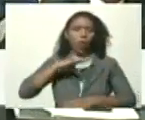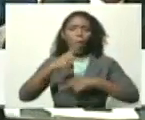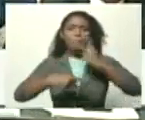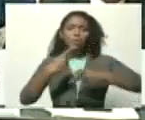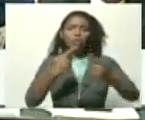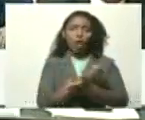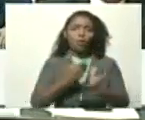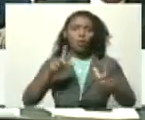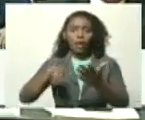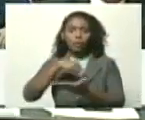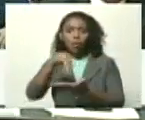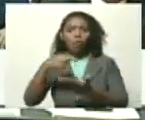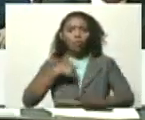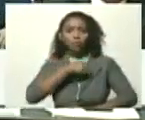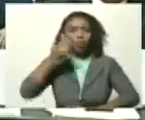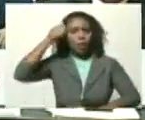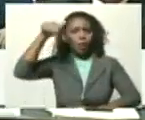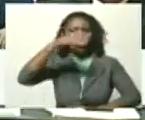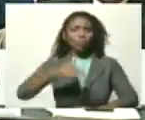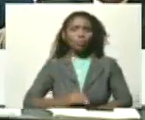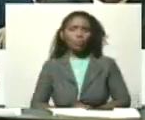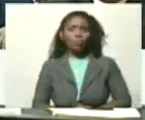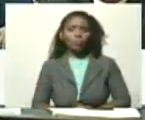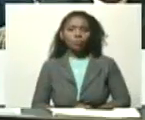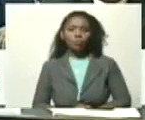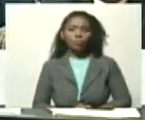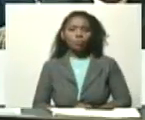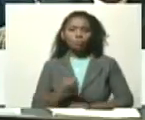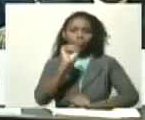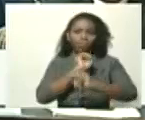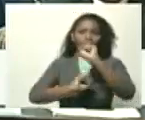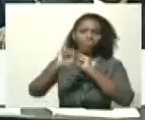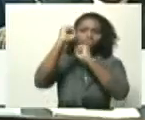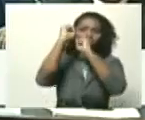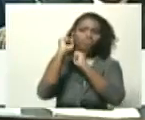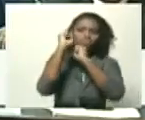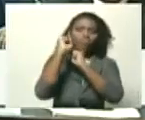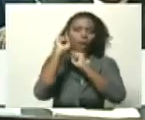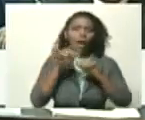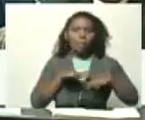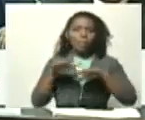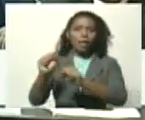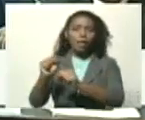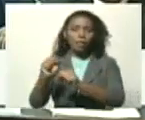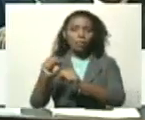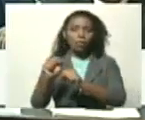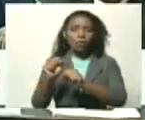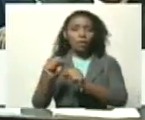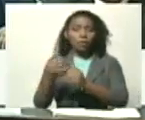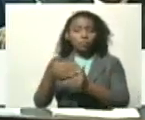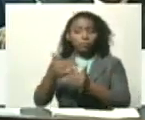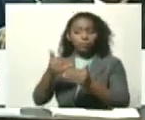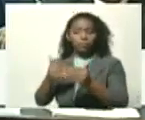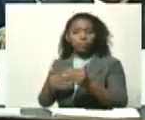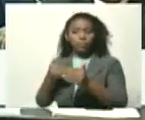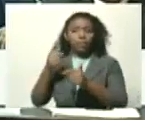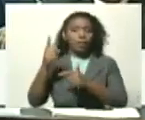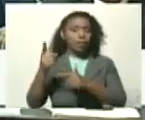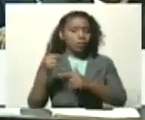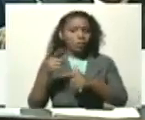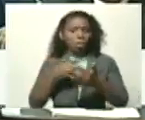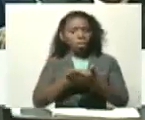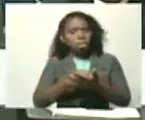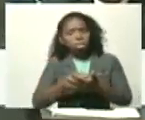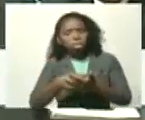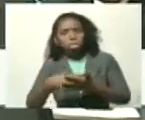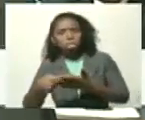liberación nacional de nuestro pueblo, a la vanguardia de ello el imperialismo y a la cola sus arrastrados